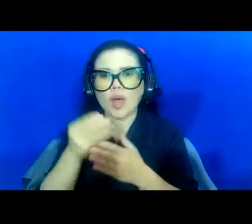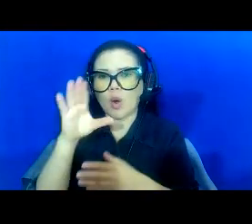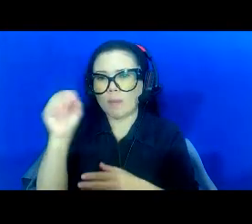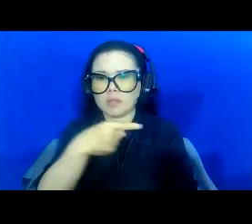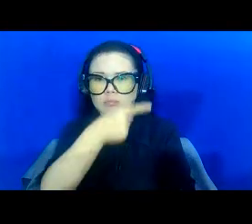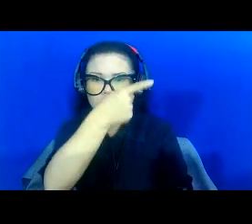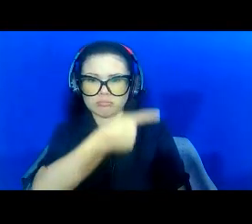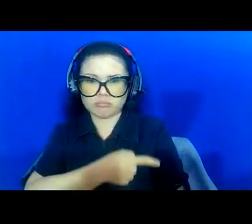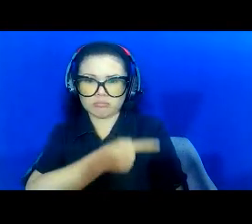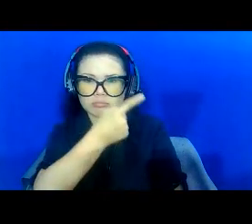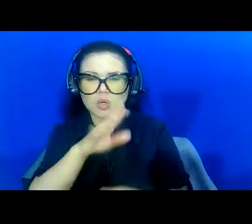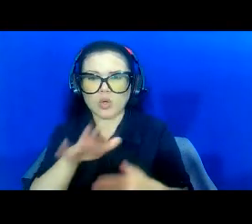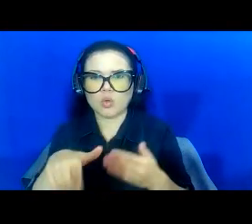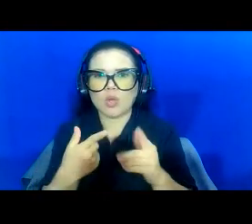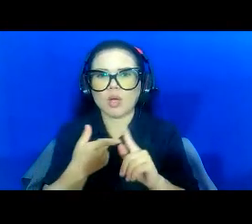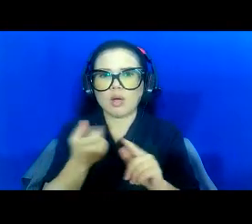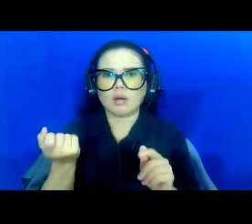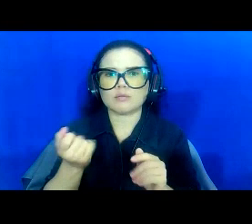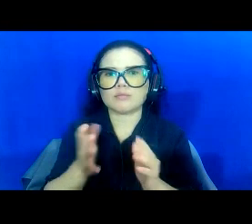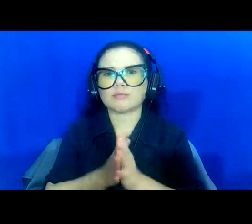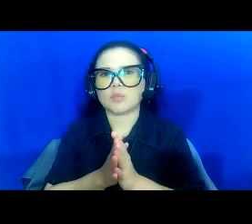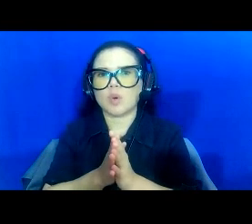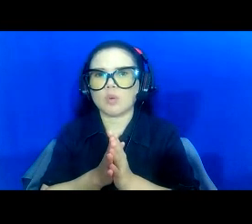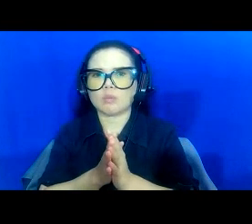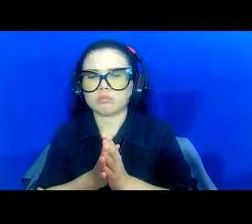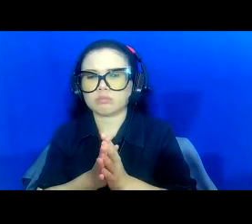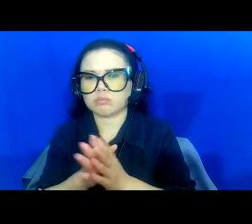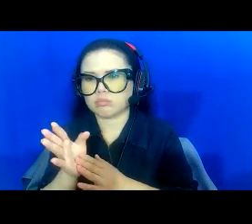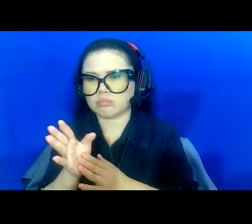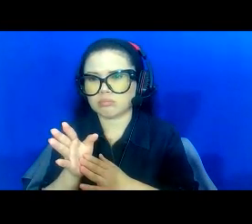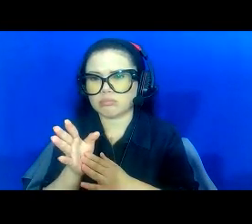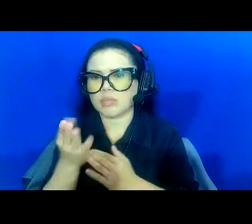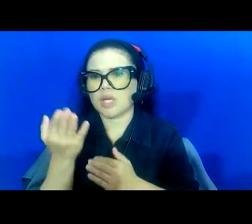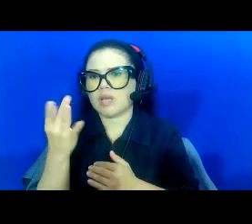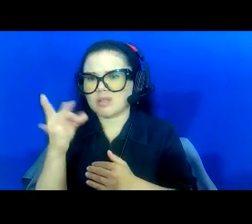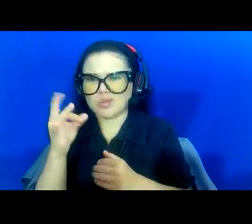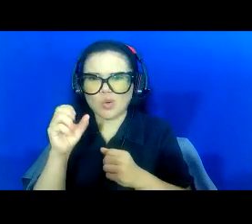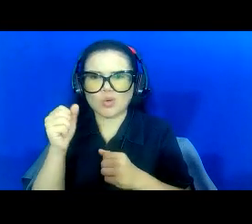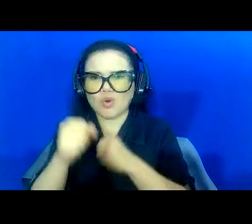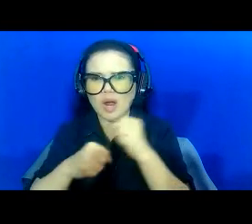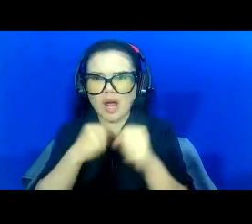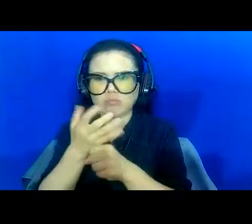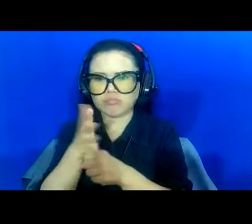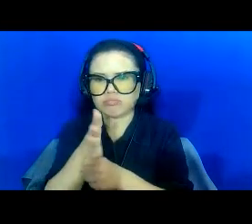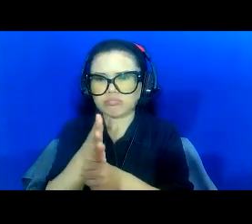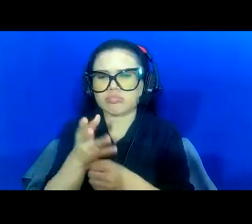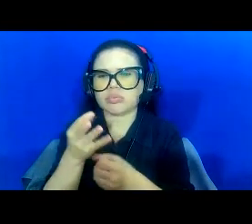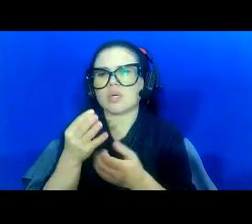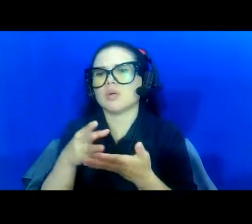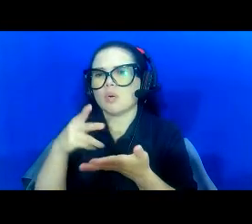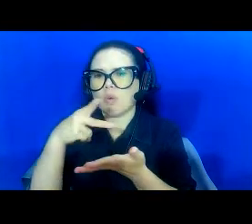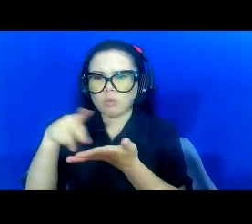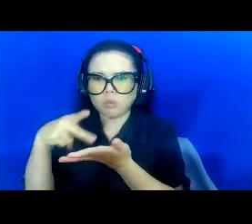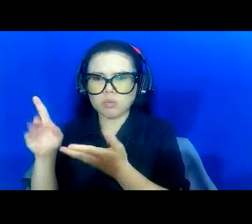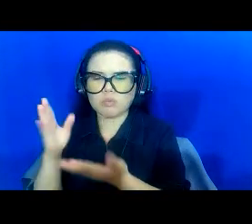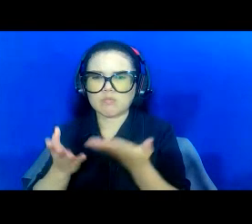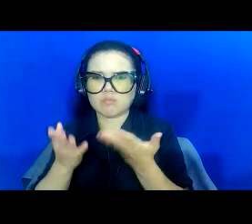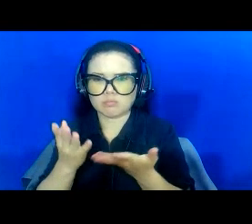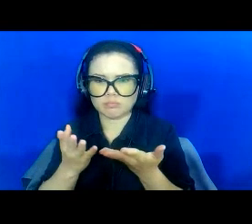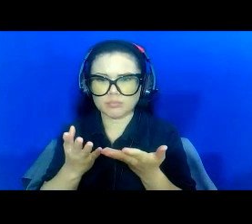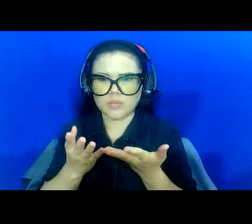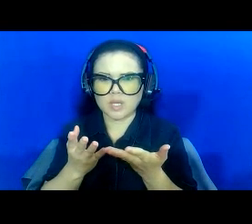18 años de financiamiento, así que estamos viendo financiamiento probablemente hasta el 2034. Sin embargo, como les estaba explicando, no es como al principio, que de